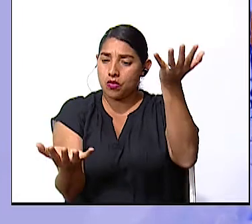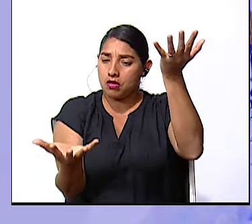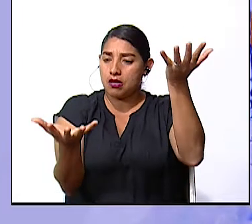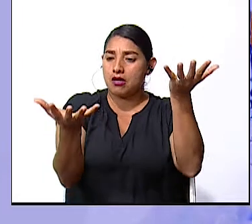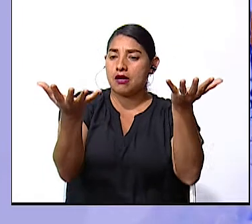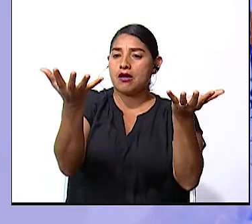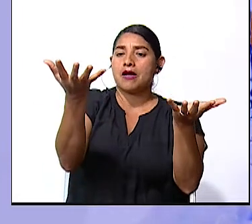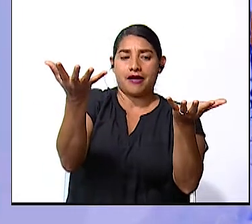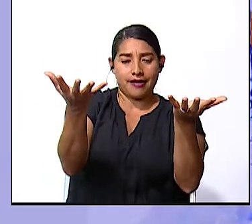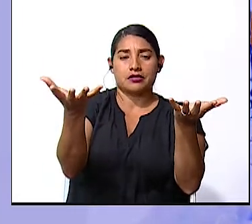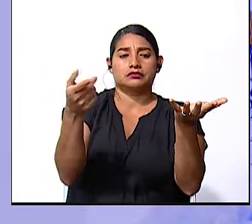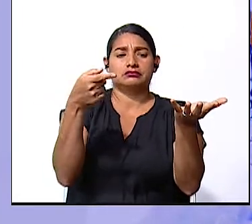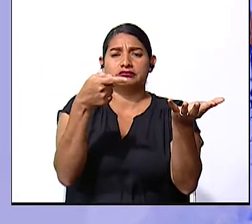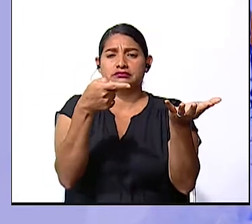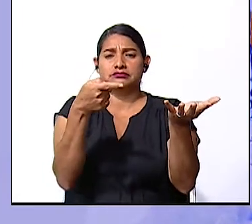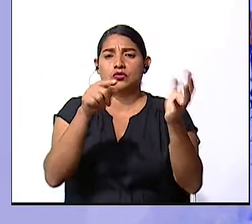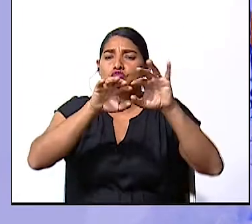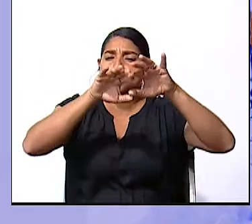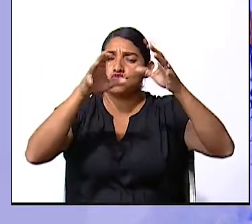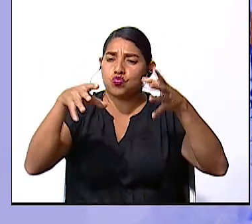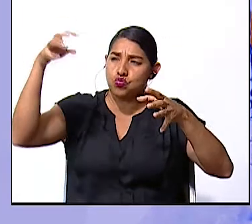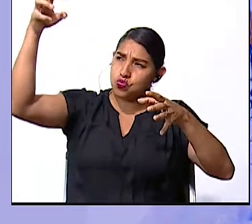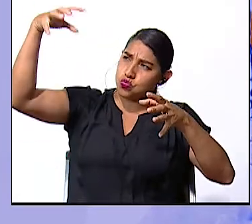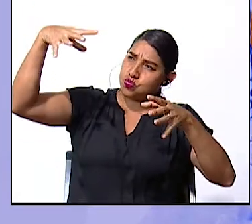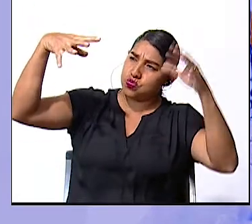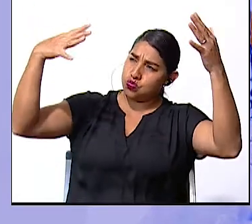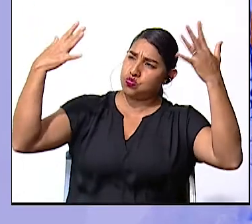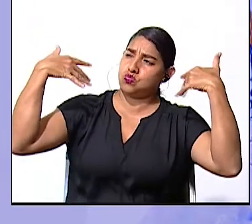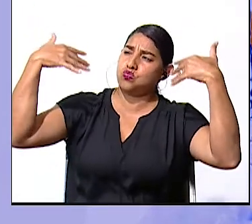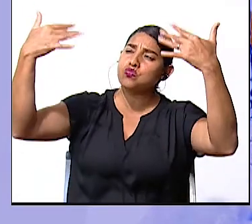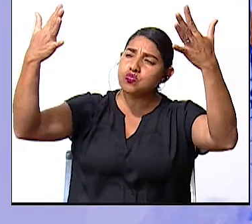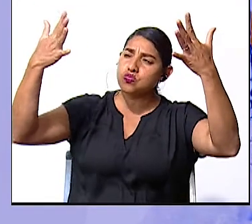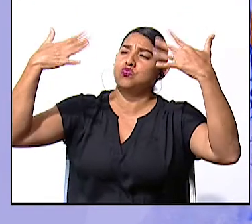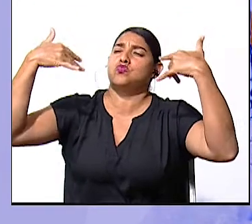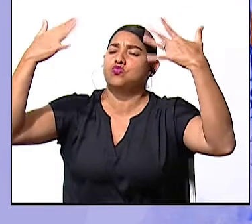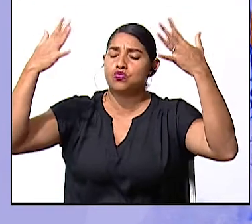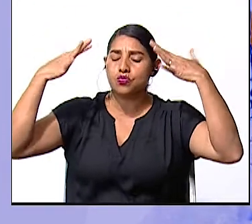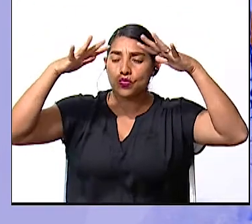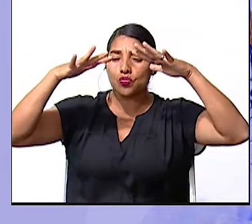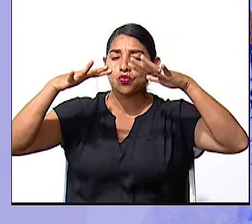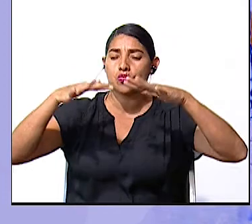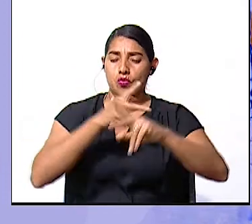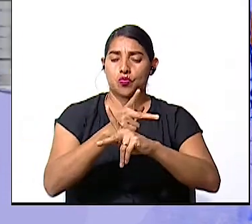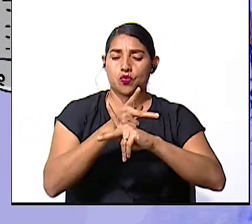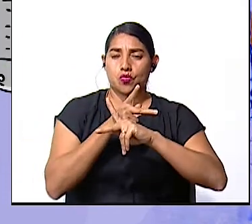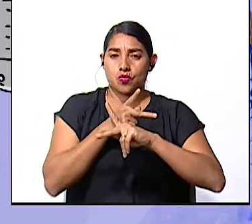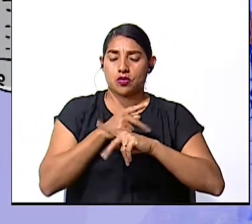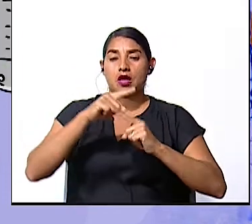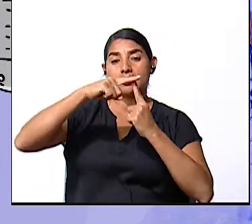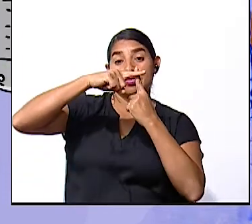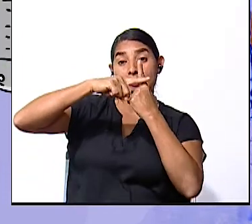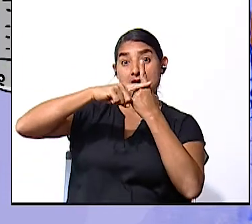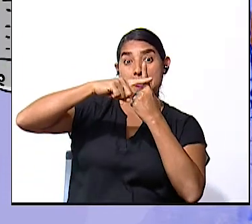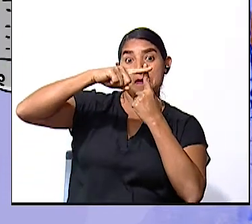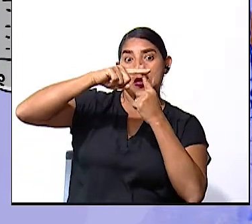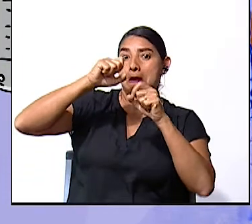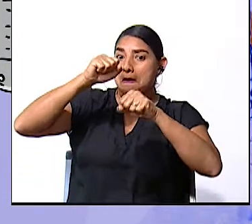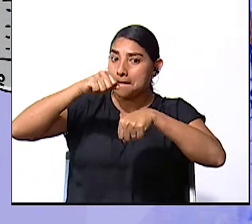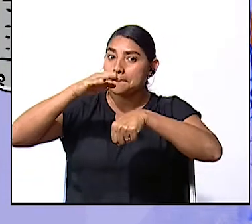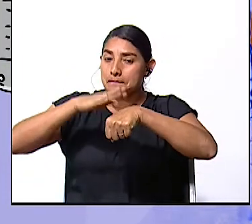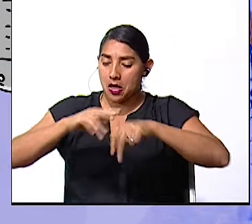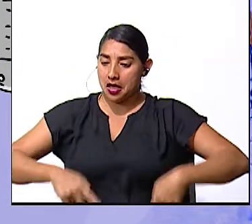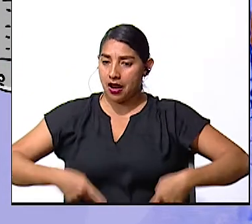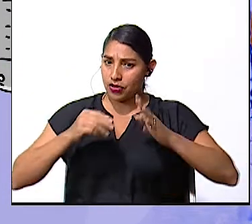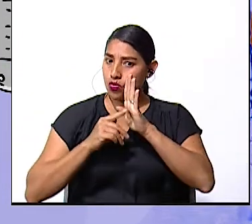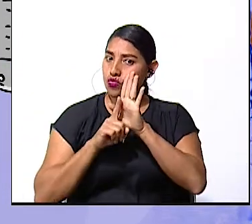a que vivimos como en un invernadero. El techo es la atmósfera y gracias a ella la Tierra posee una temperatura que permite que la